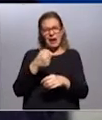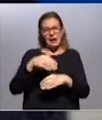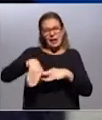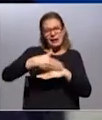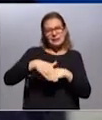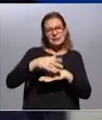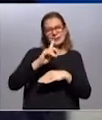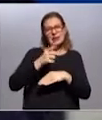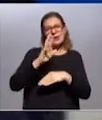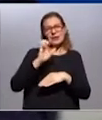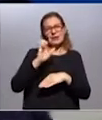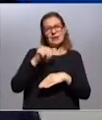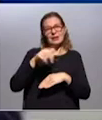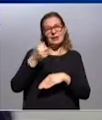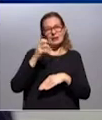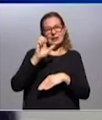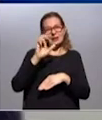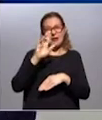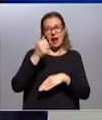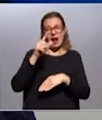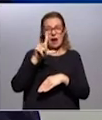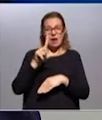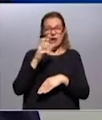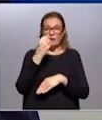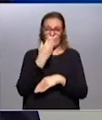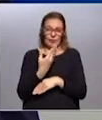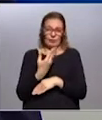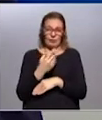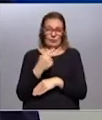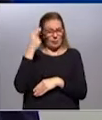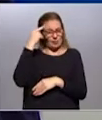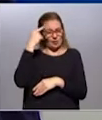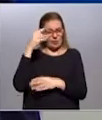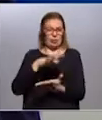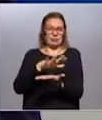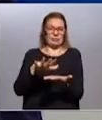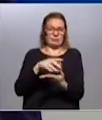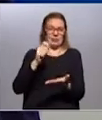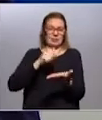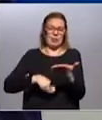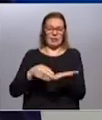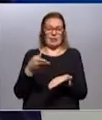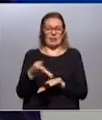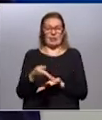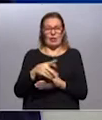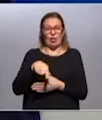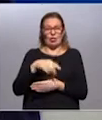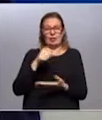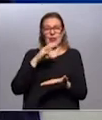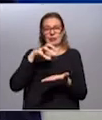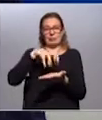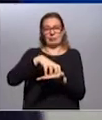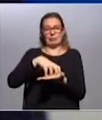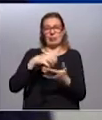a hacer el trámite nosotros creemos que el trámite se debe hacer en el territorio donde donde está la sala